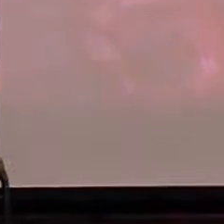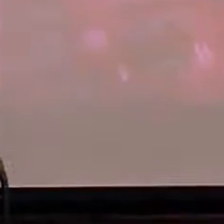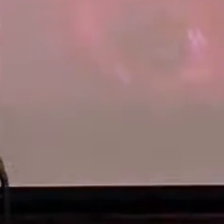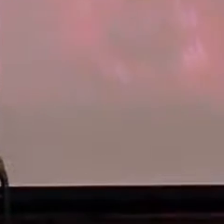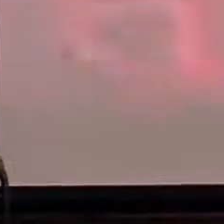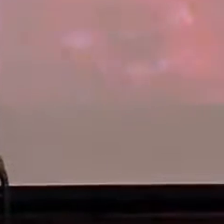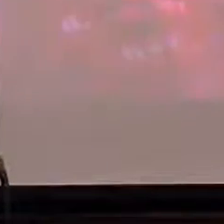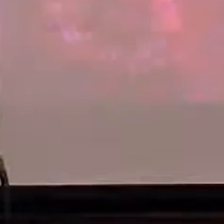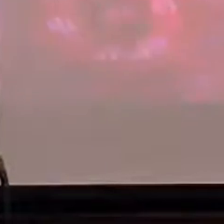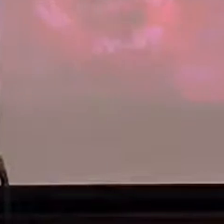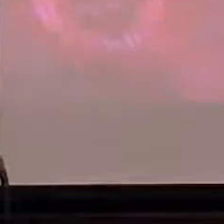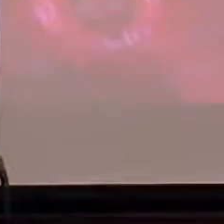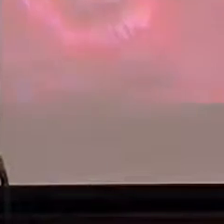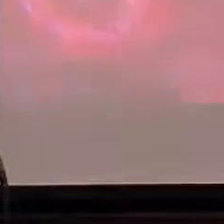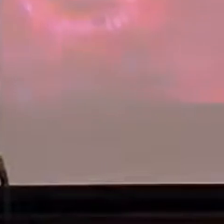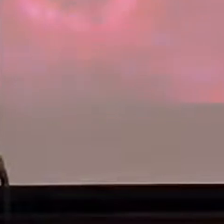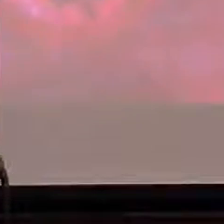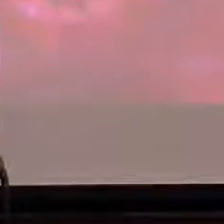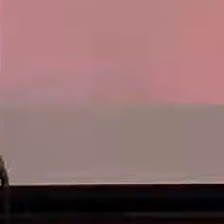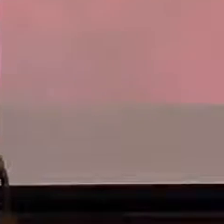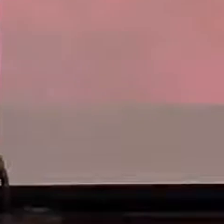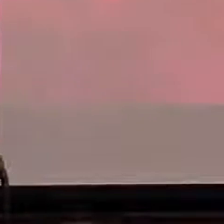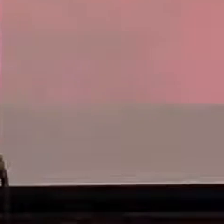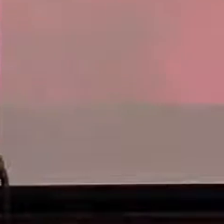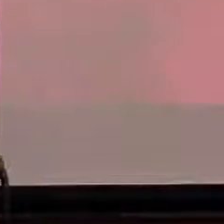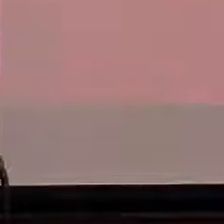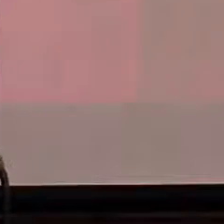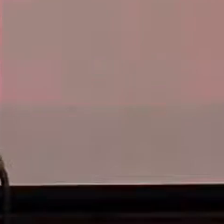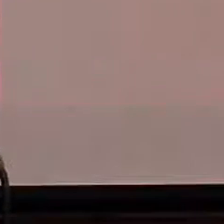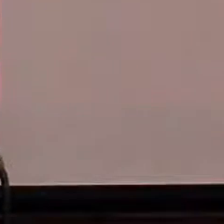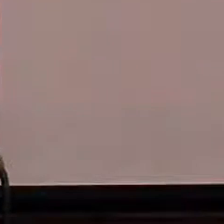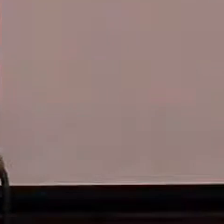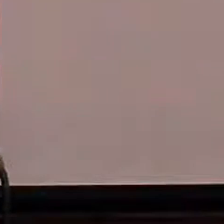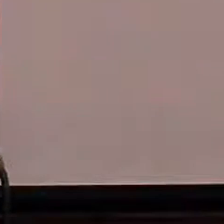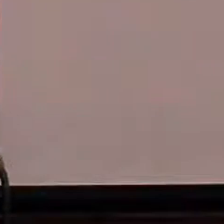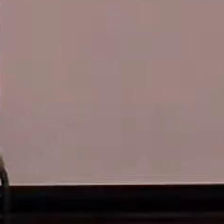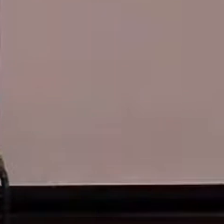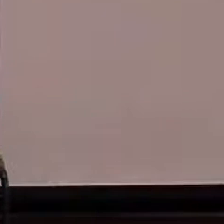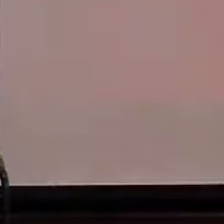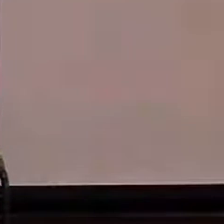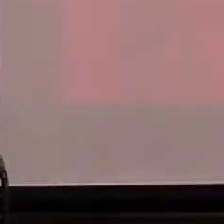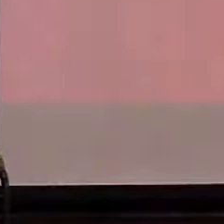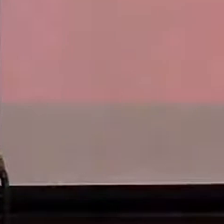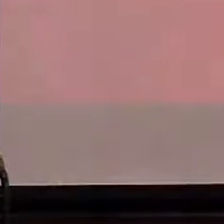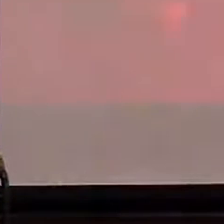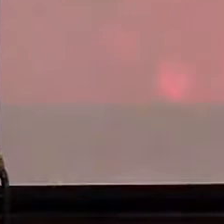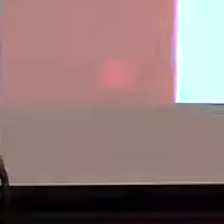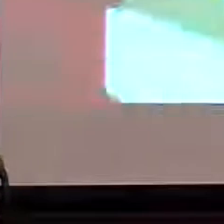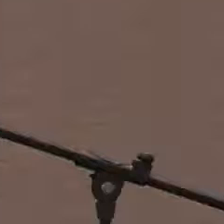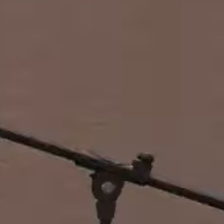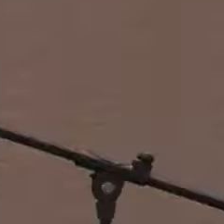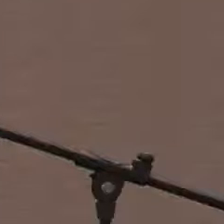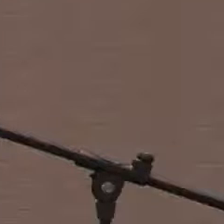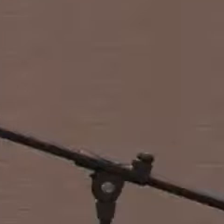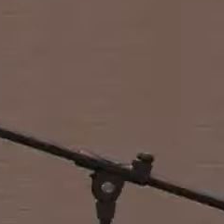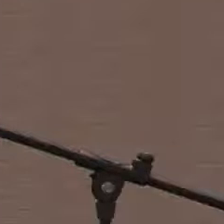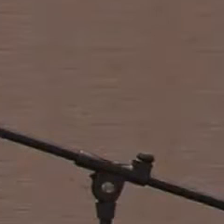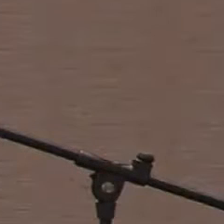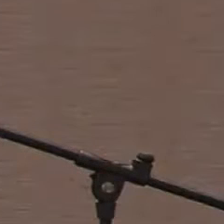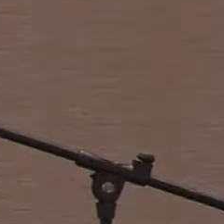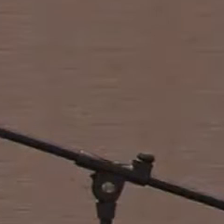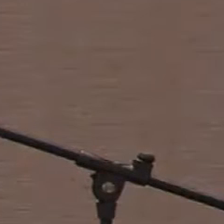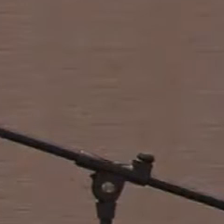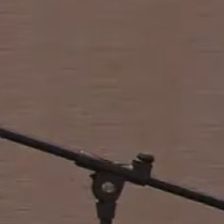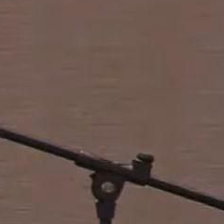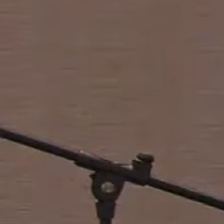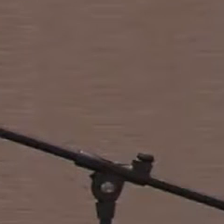Para el director, Ricardo Duque, ¿qué pretende hacer la ACR dándose las firmas